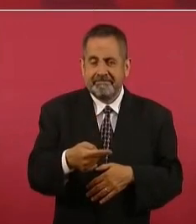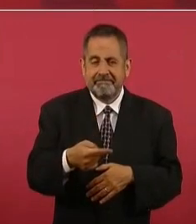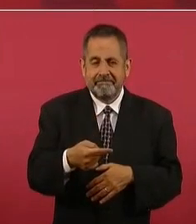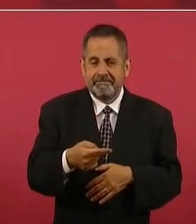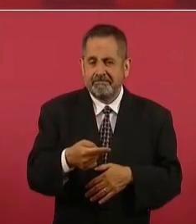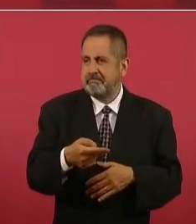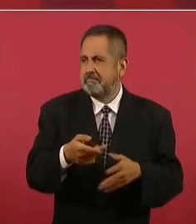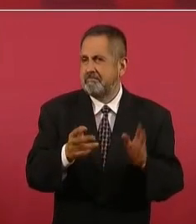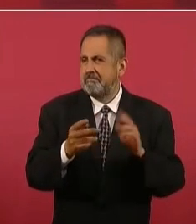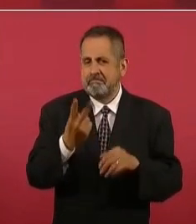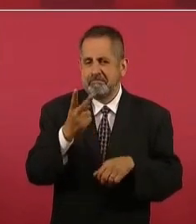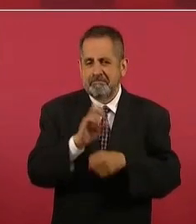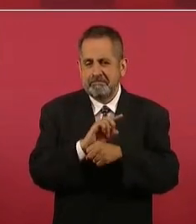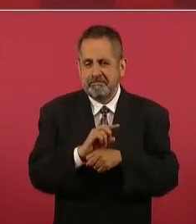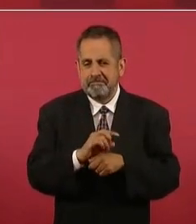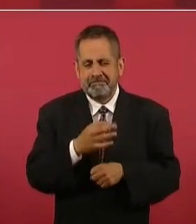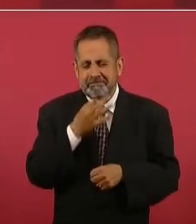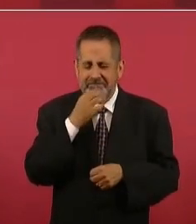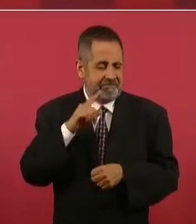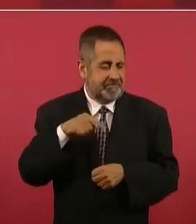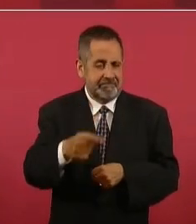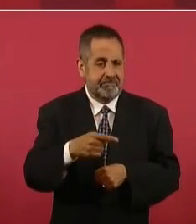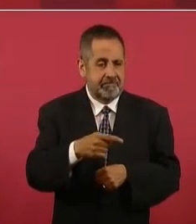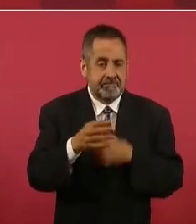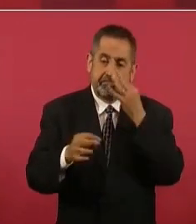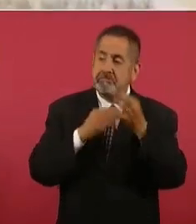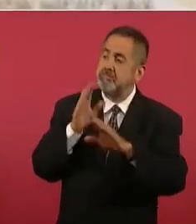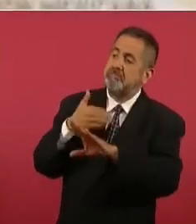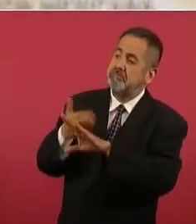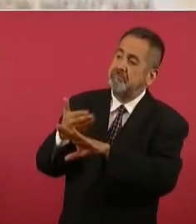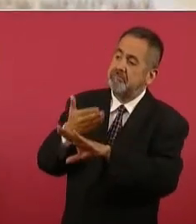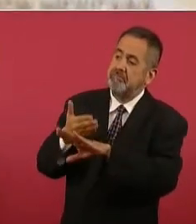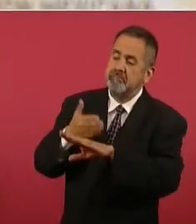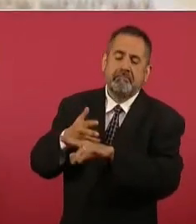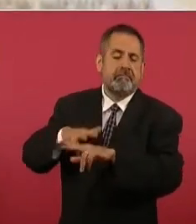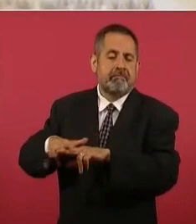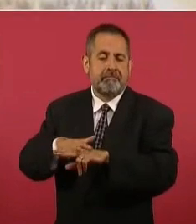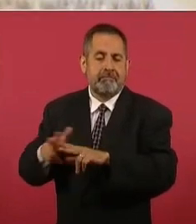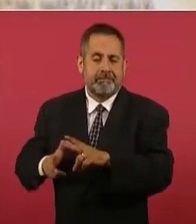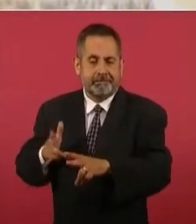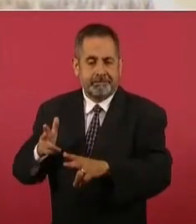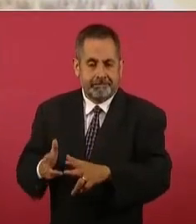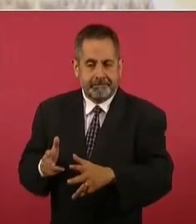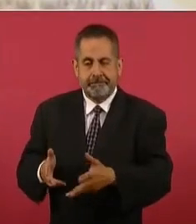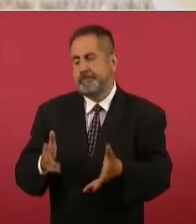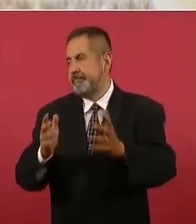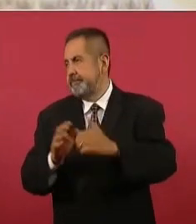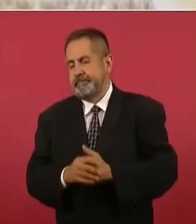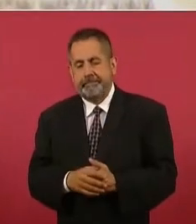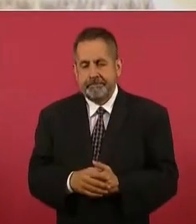y como a los 2 días o 3 empezó la campaña del Tren Maya.